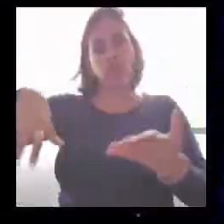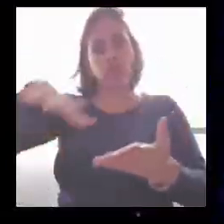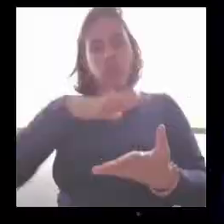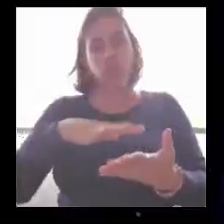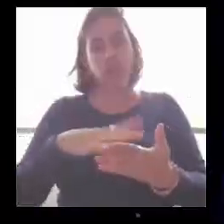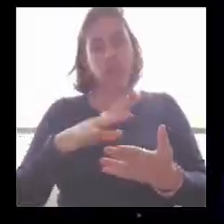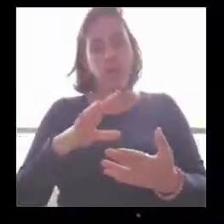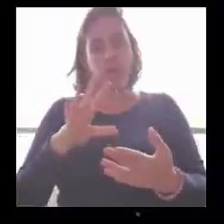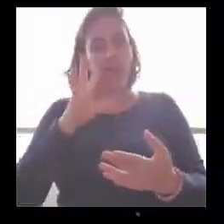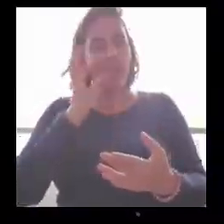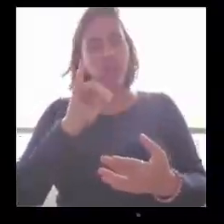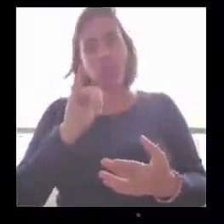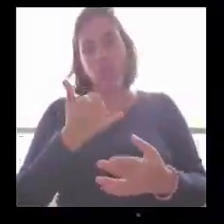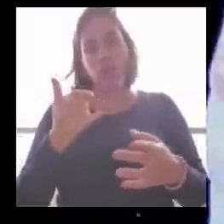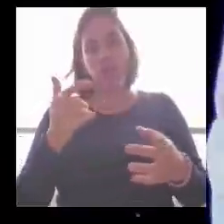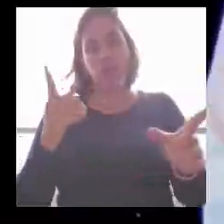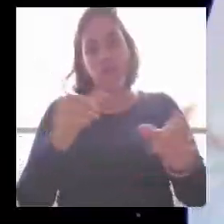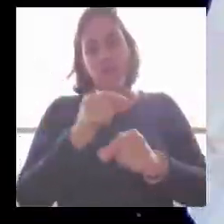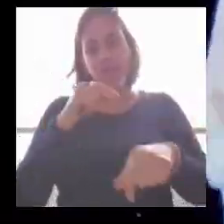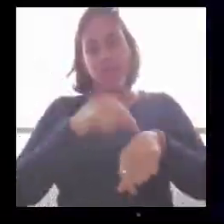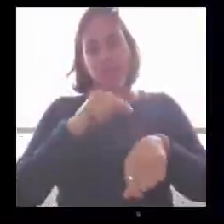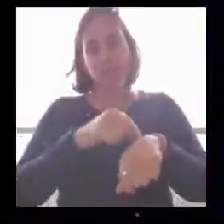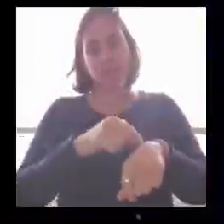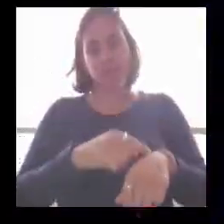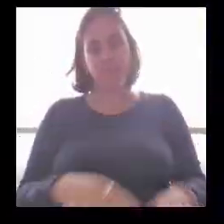ya cumplí mi tiempo, así que te dejo, Valentina. Bien.